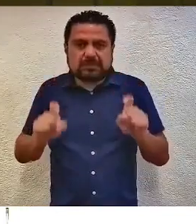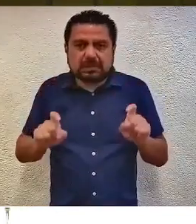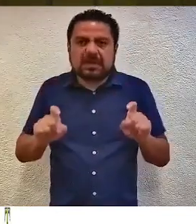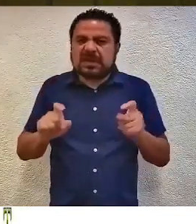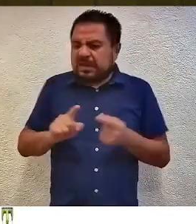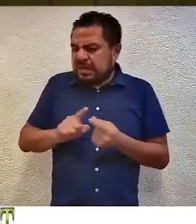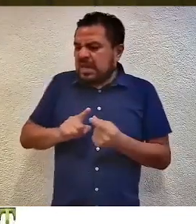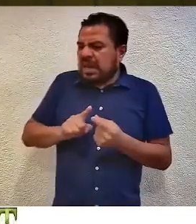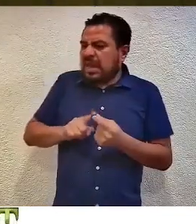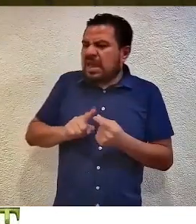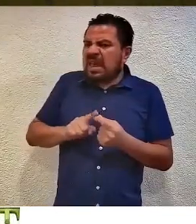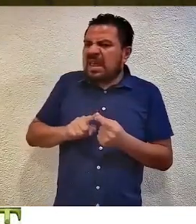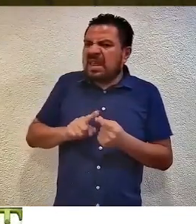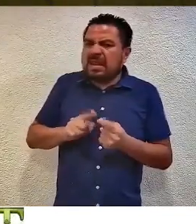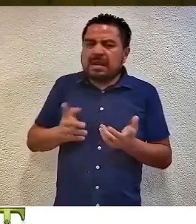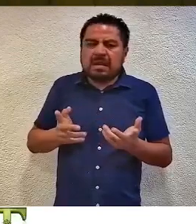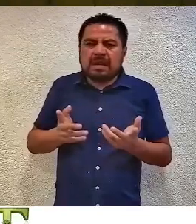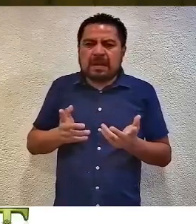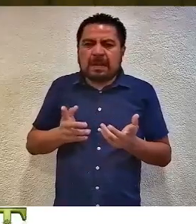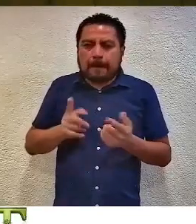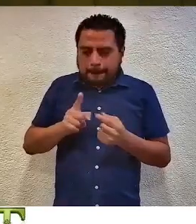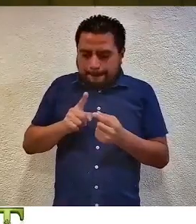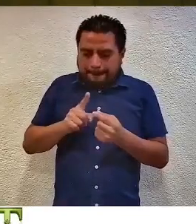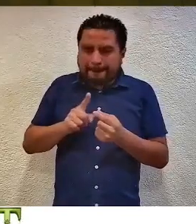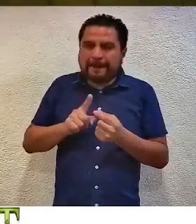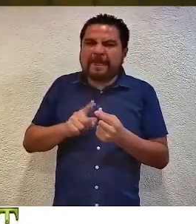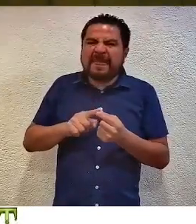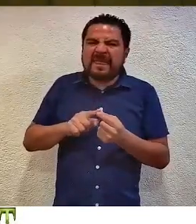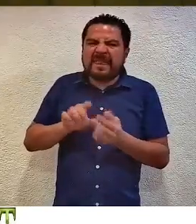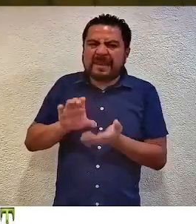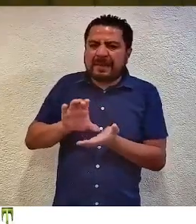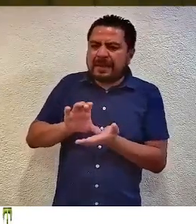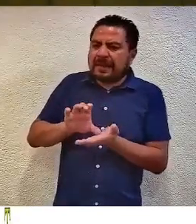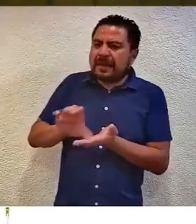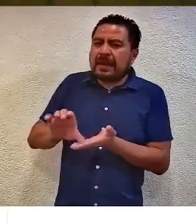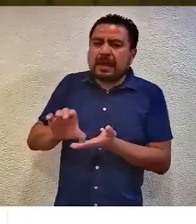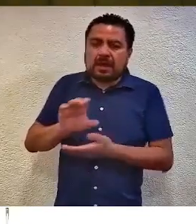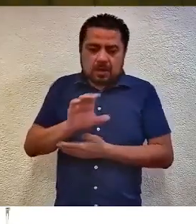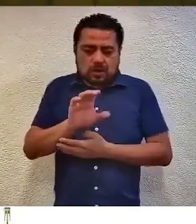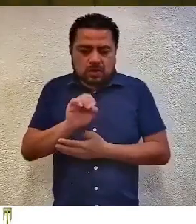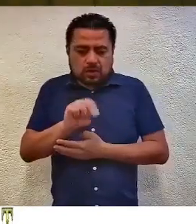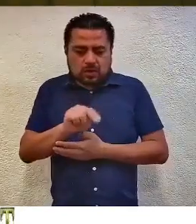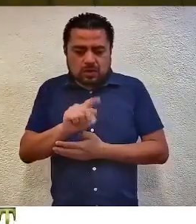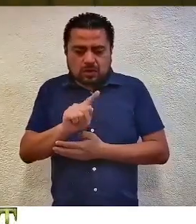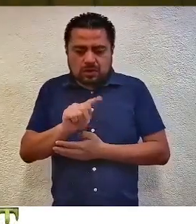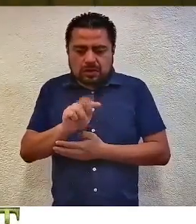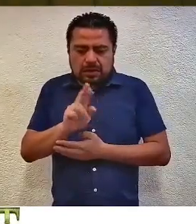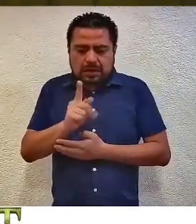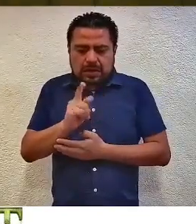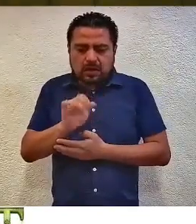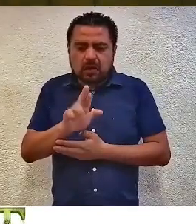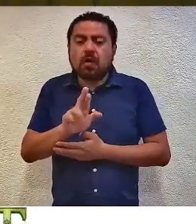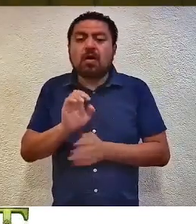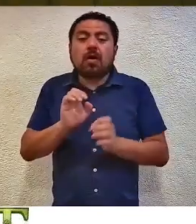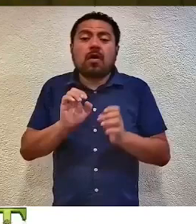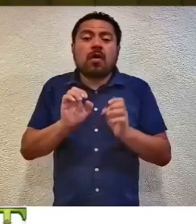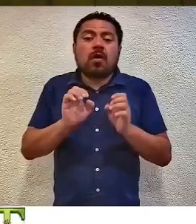quién se está finiquitando? ¿Al contralor o al